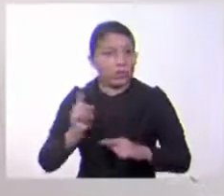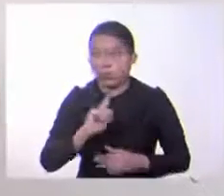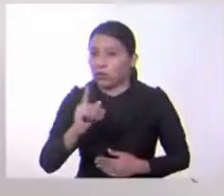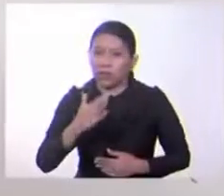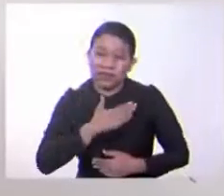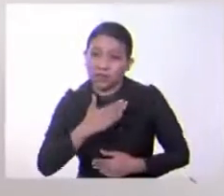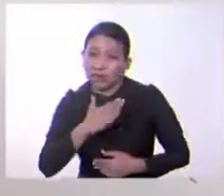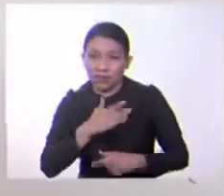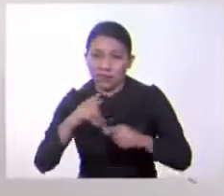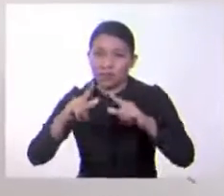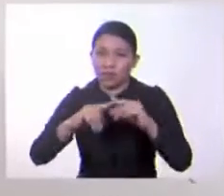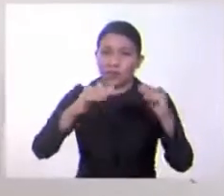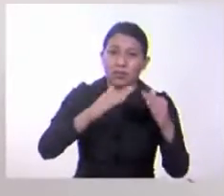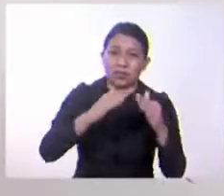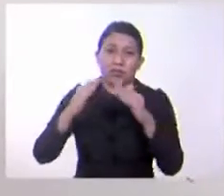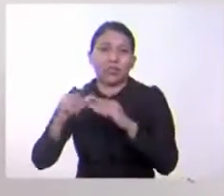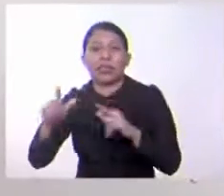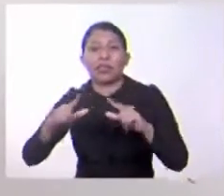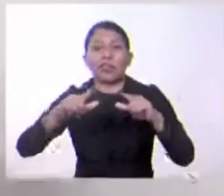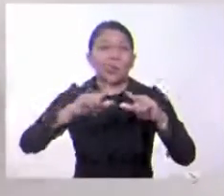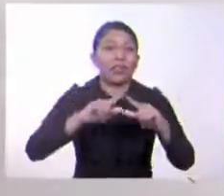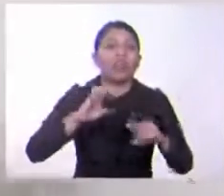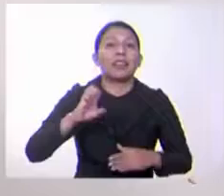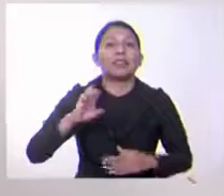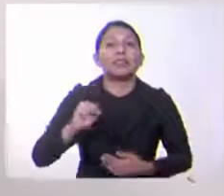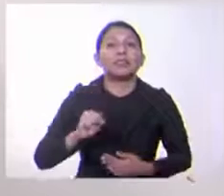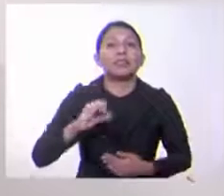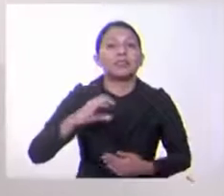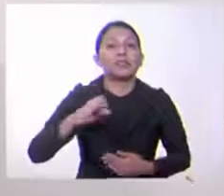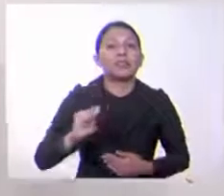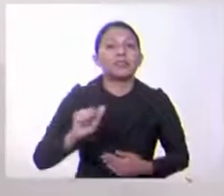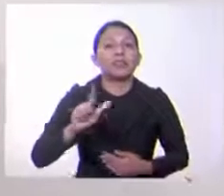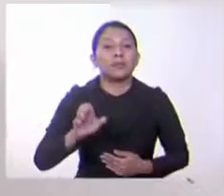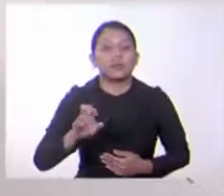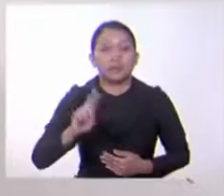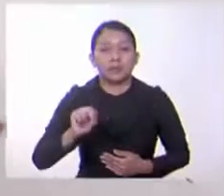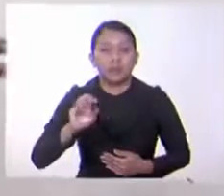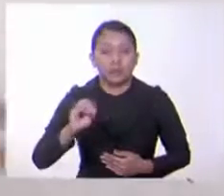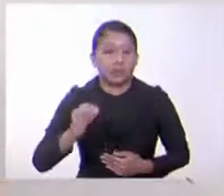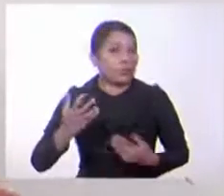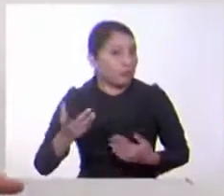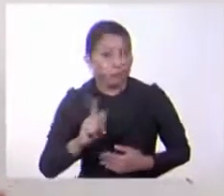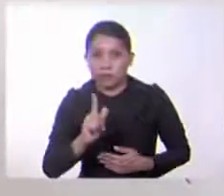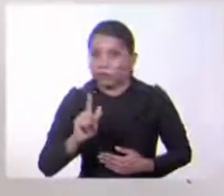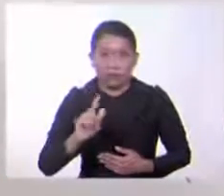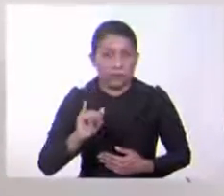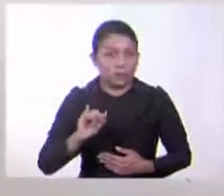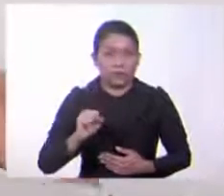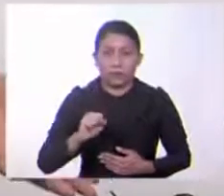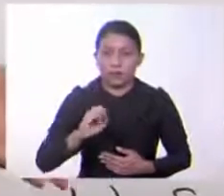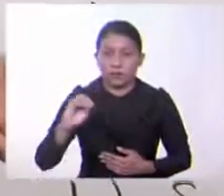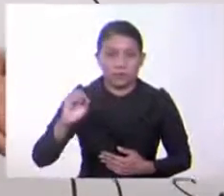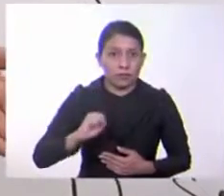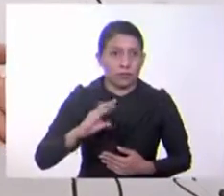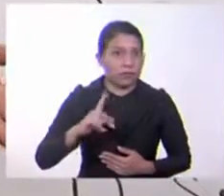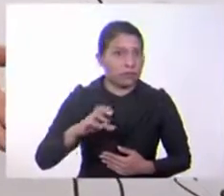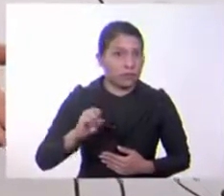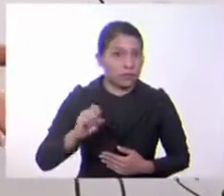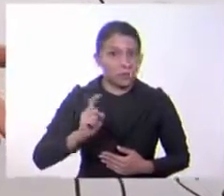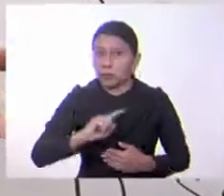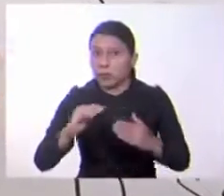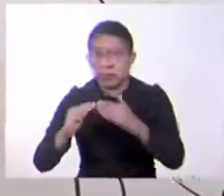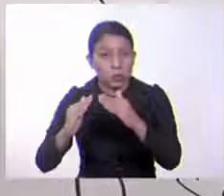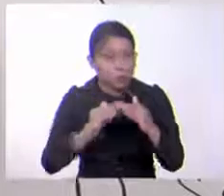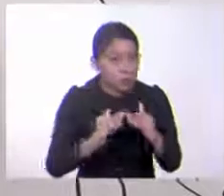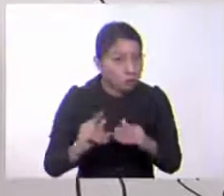lados iguales? Es un triángulo escaleno. Exacto, si no es isósceles, no tiene dos lados